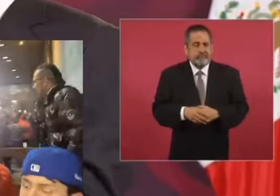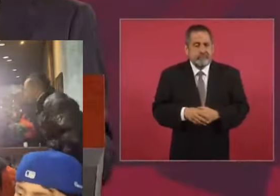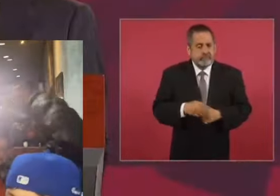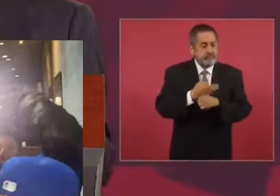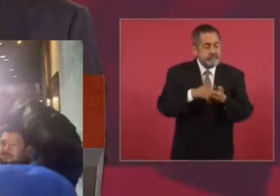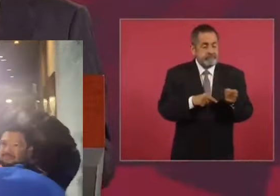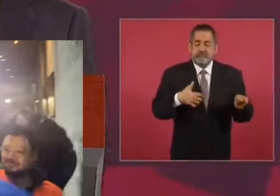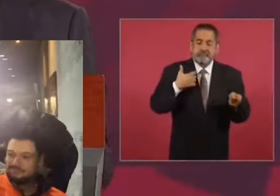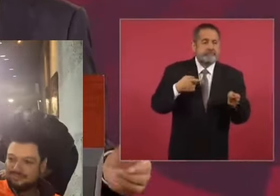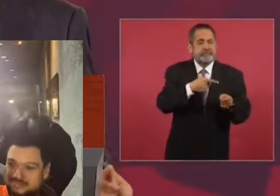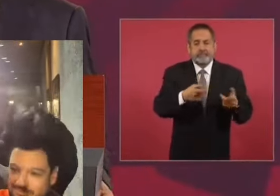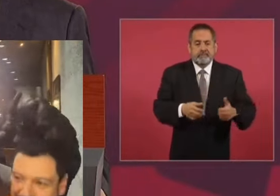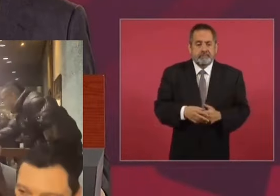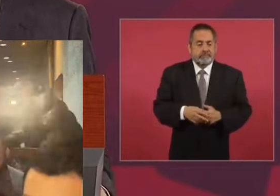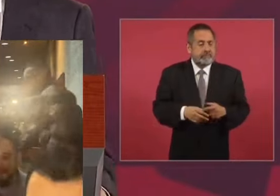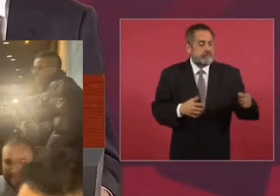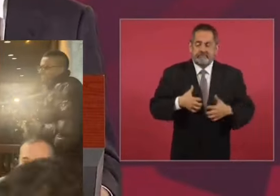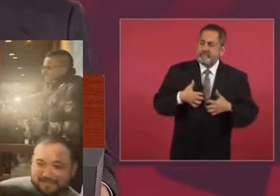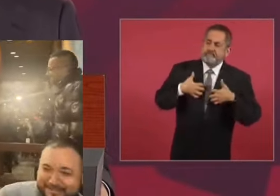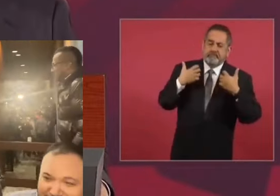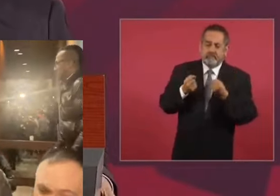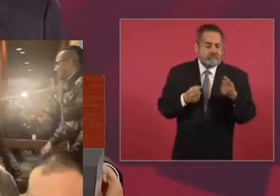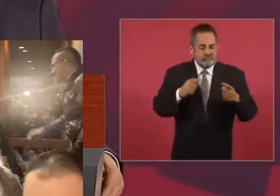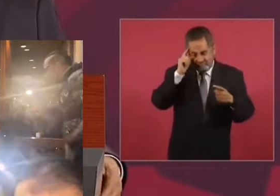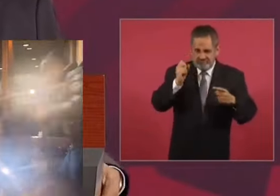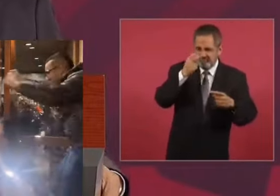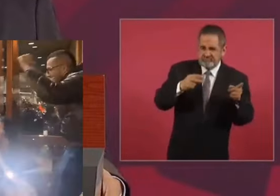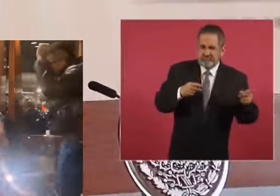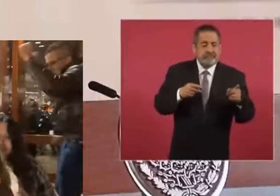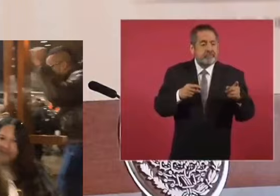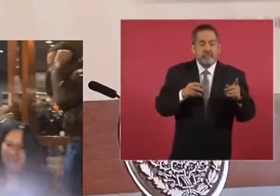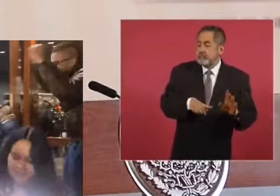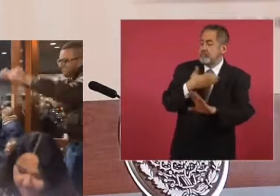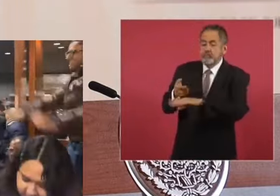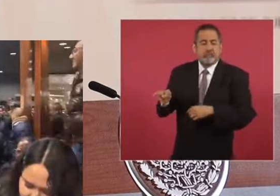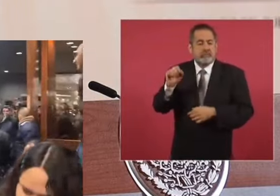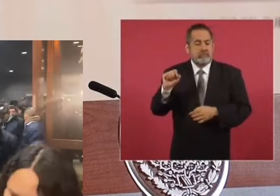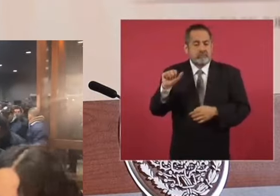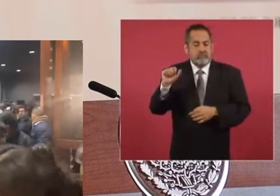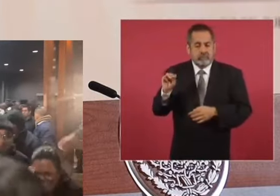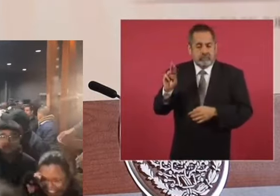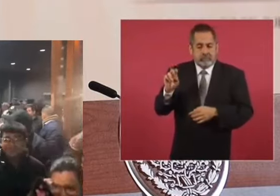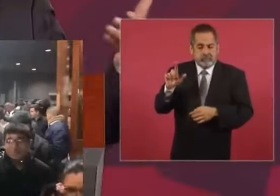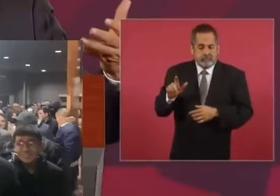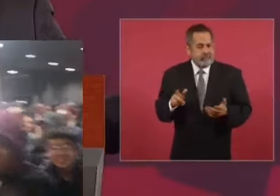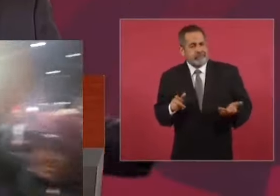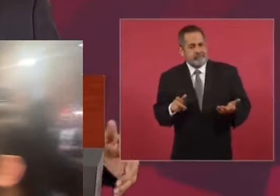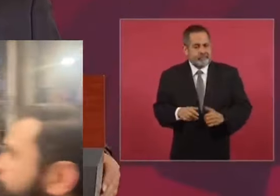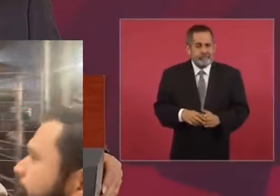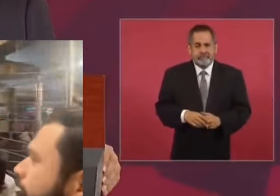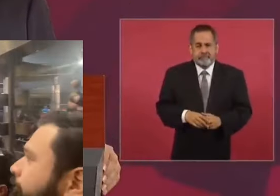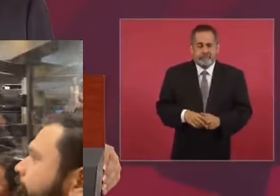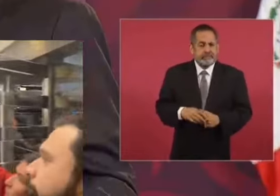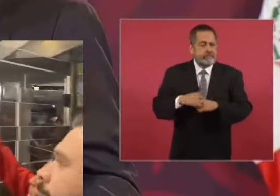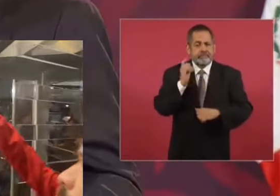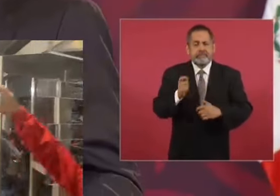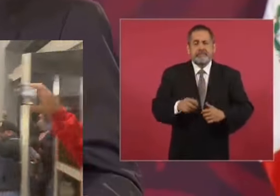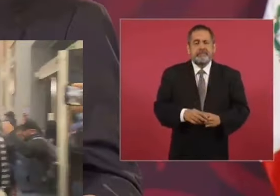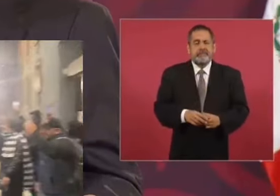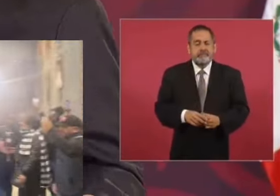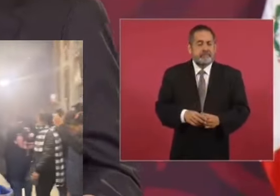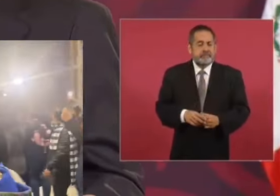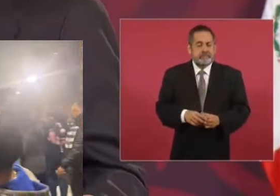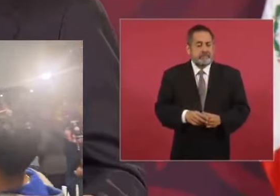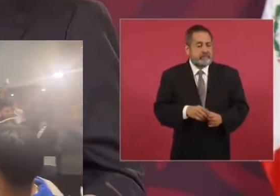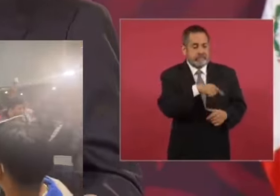encono, mucho coraje, enojo en contra de Samuel, porque los